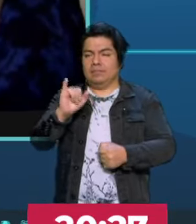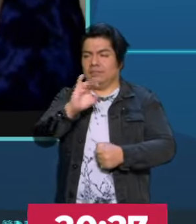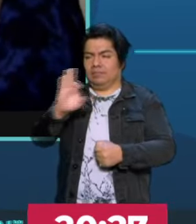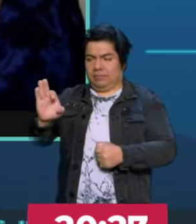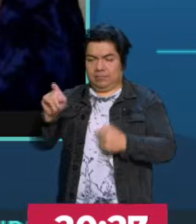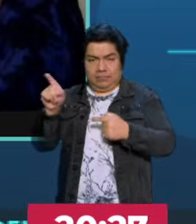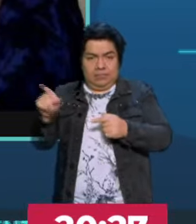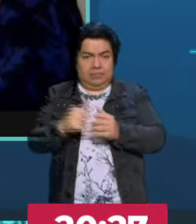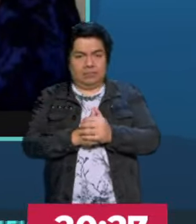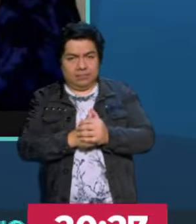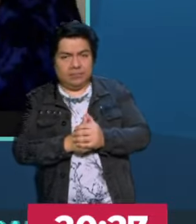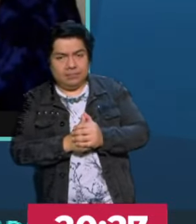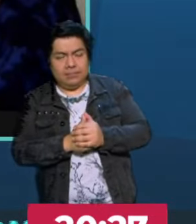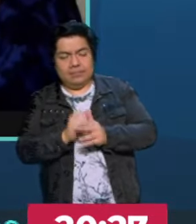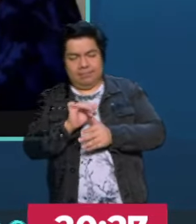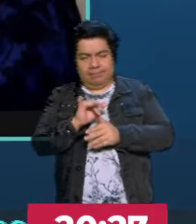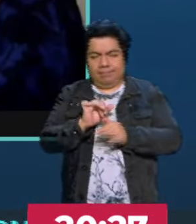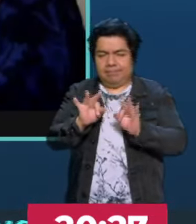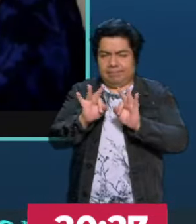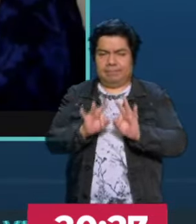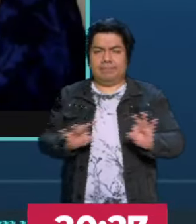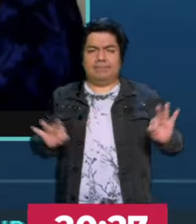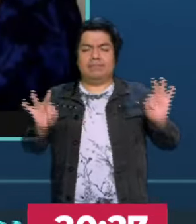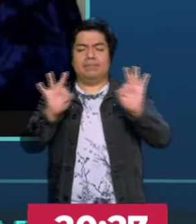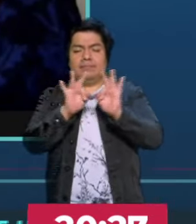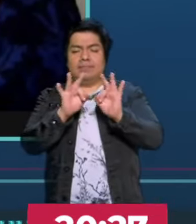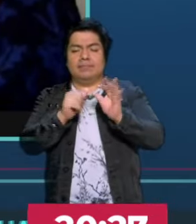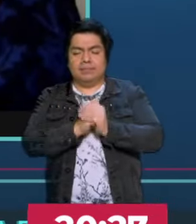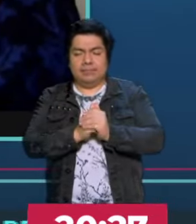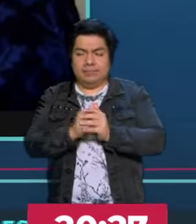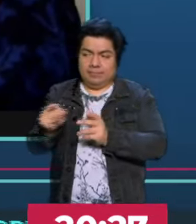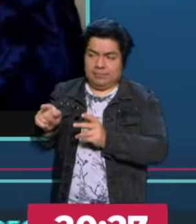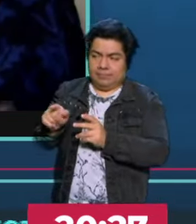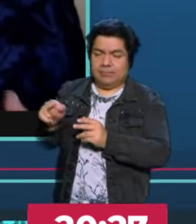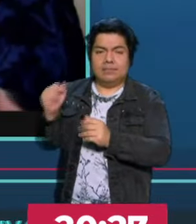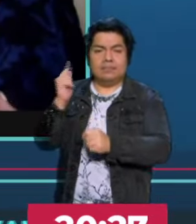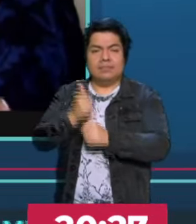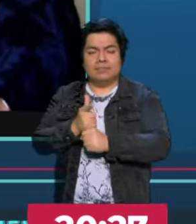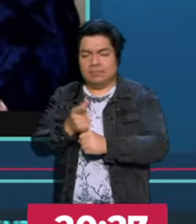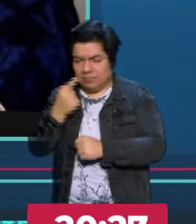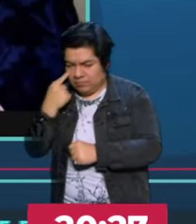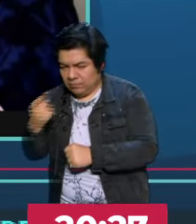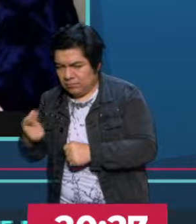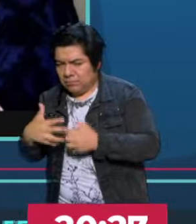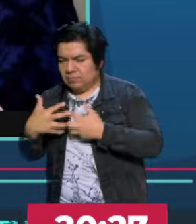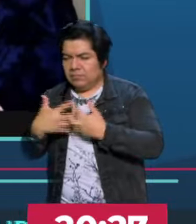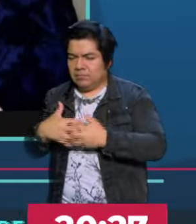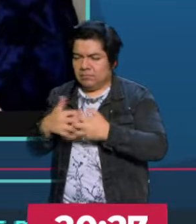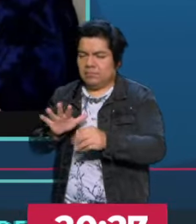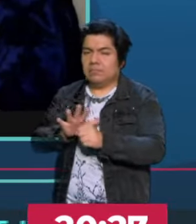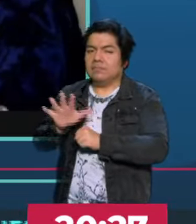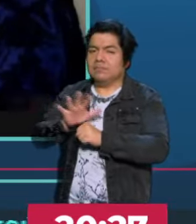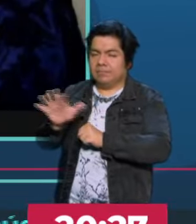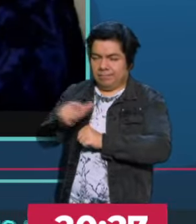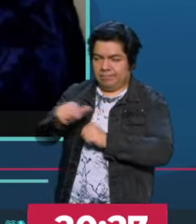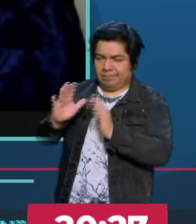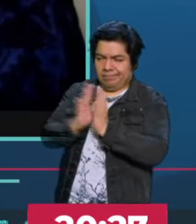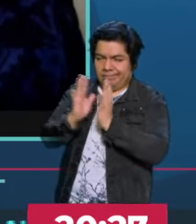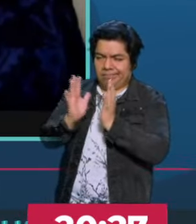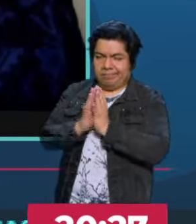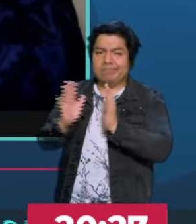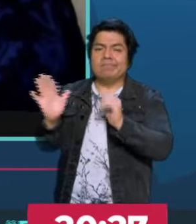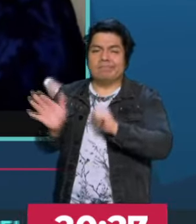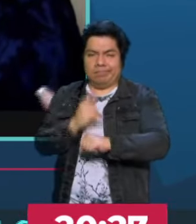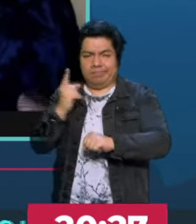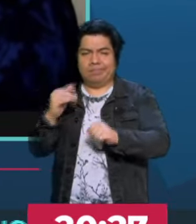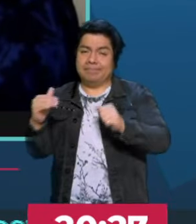inteligencia financiera es clave para que se vaya identificando no solo a las empresas que participan en este ilícito, porque son